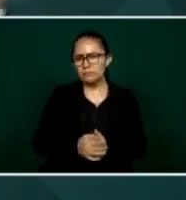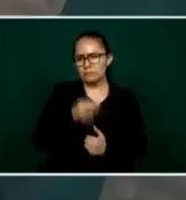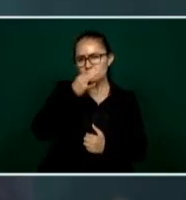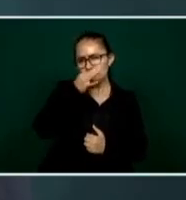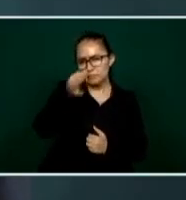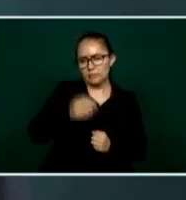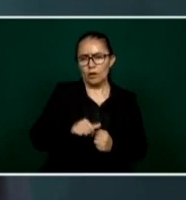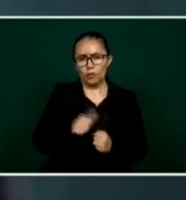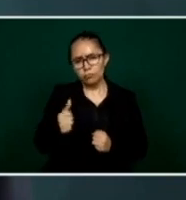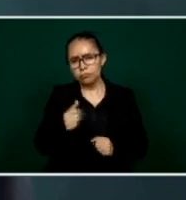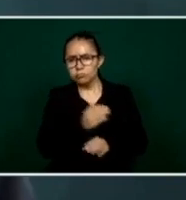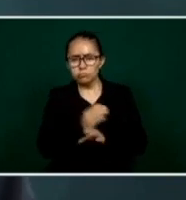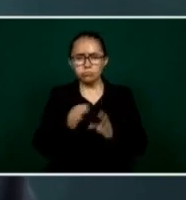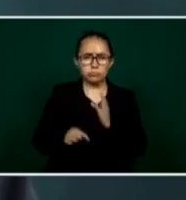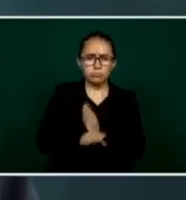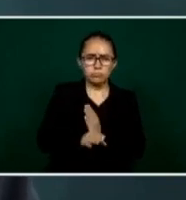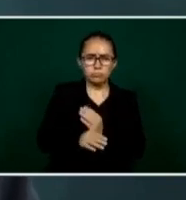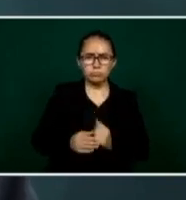mencionar otras acciones,